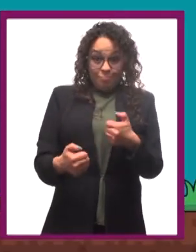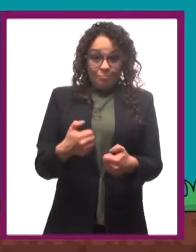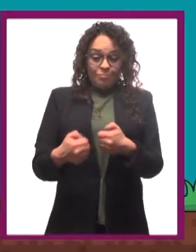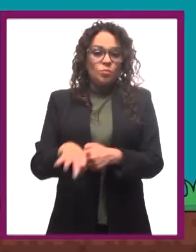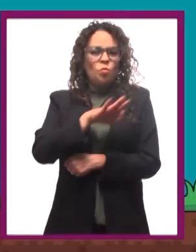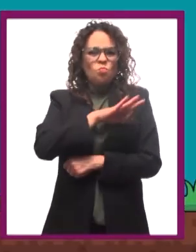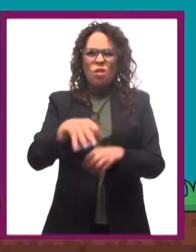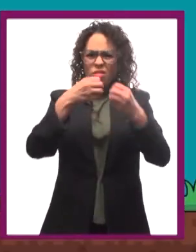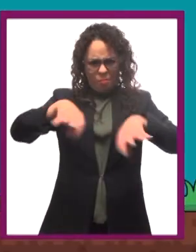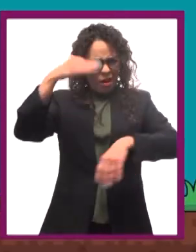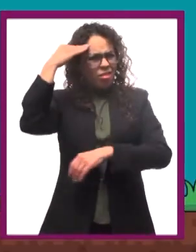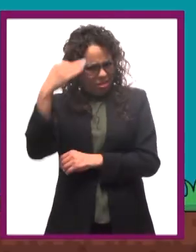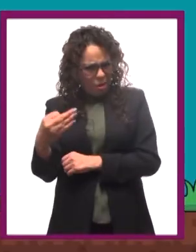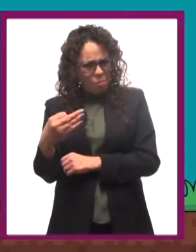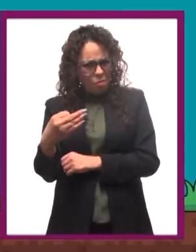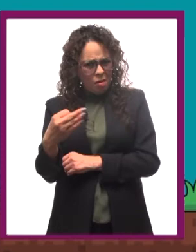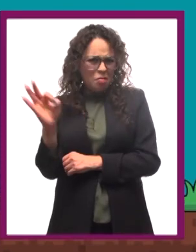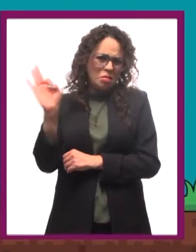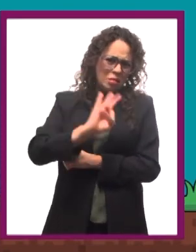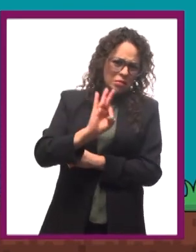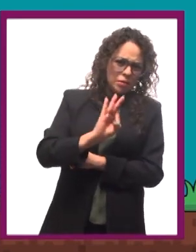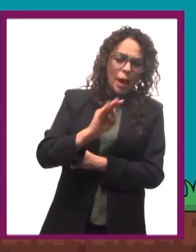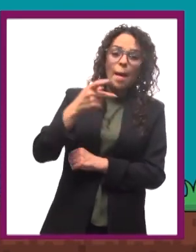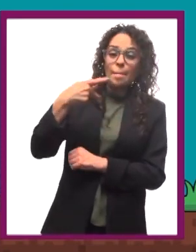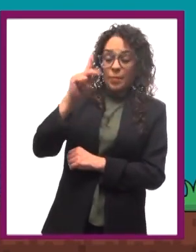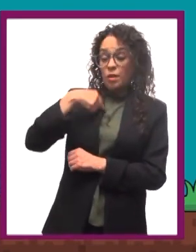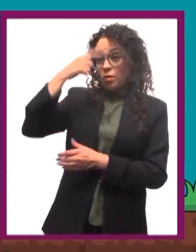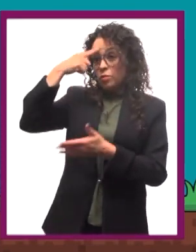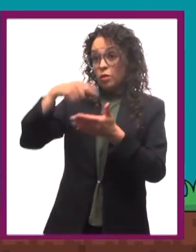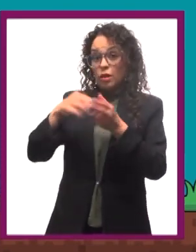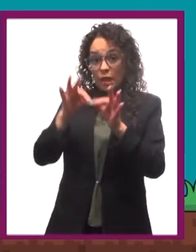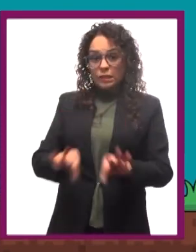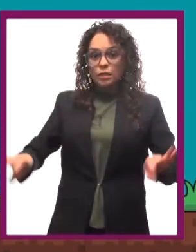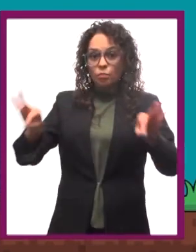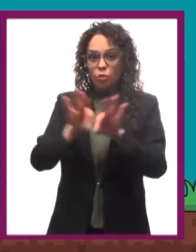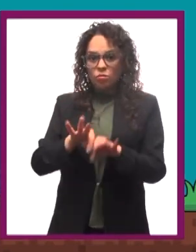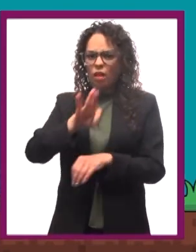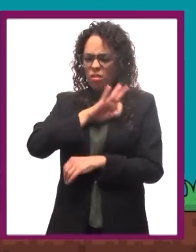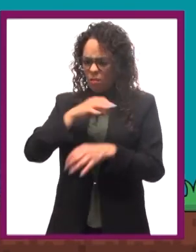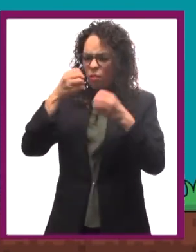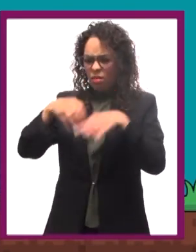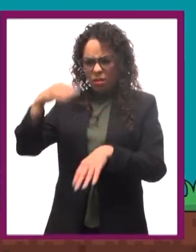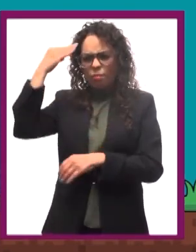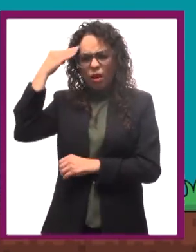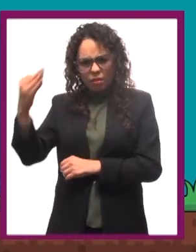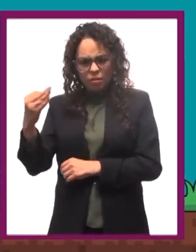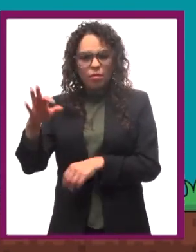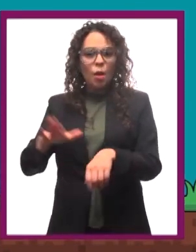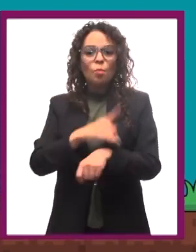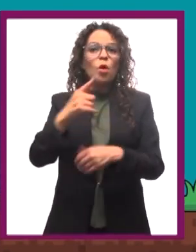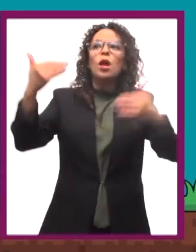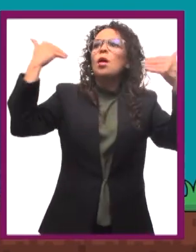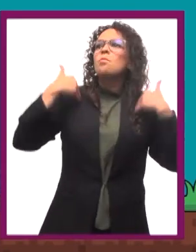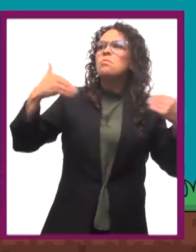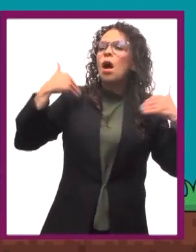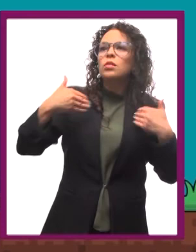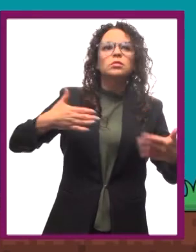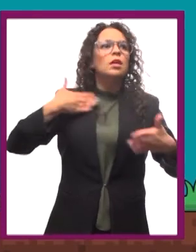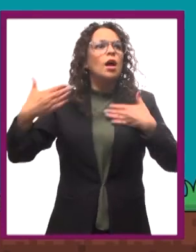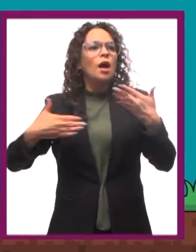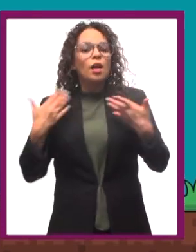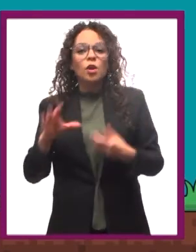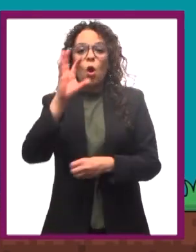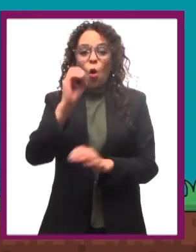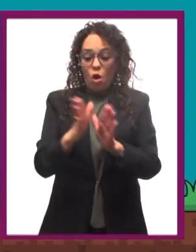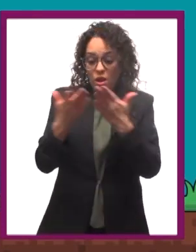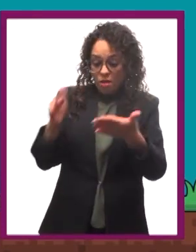Los videojuegos pueden ser una pérdida de tiempo, pero creo que también es importante perder el tiempo. Igual que puede ser una pérdida de tiempo